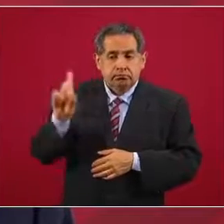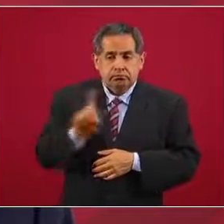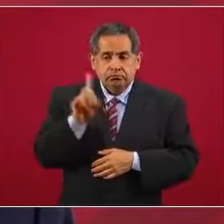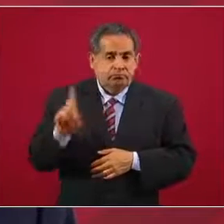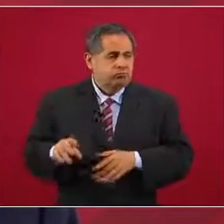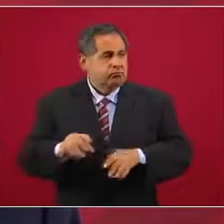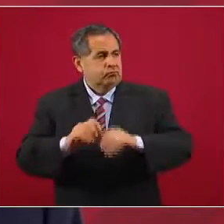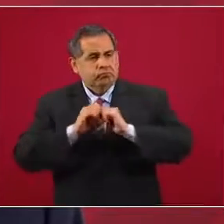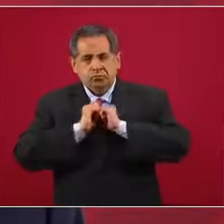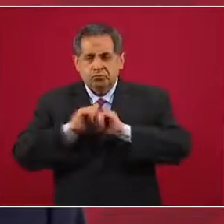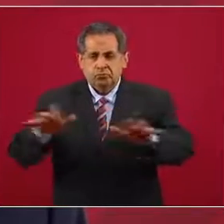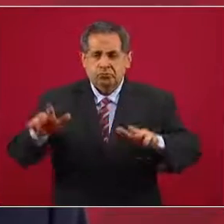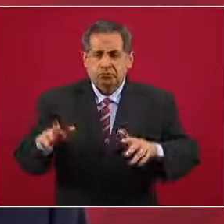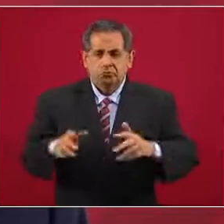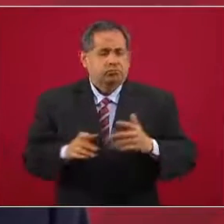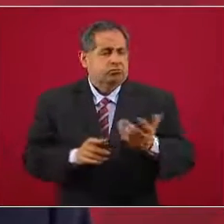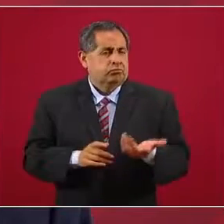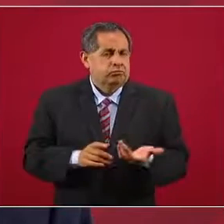y